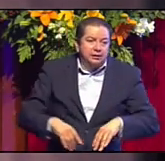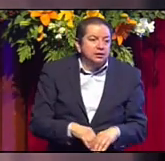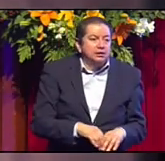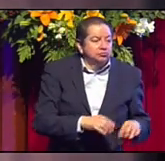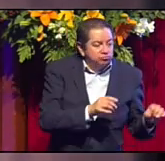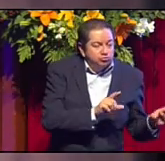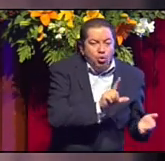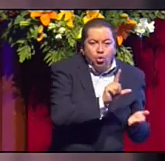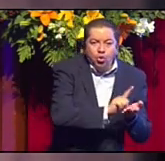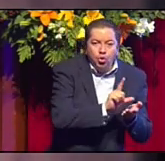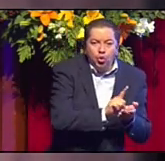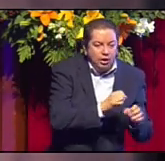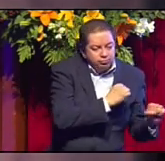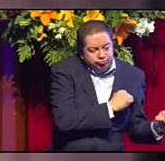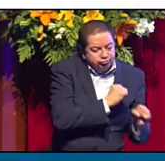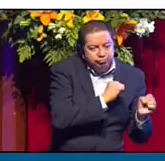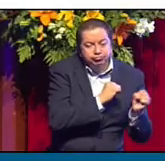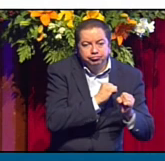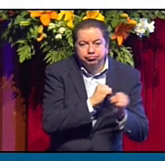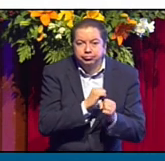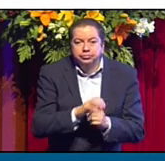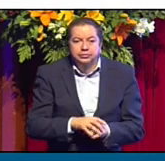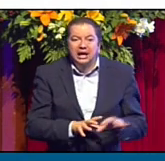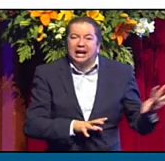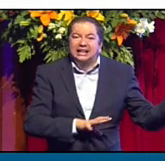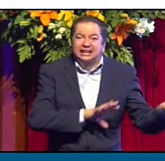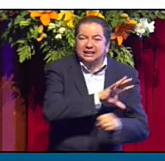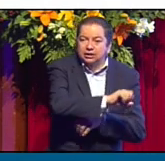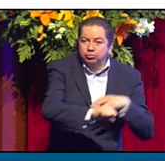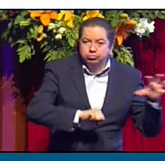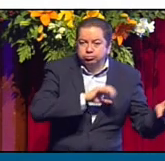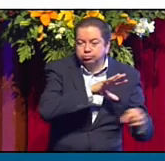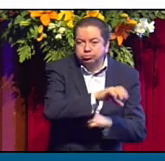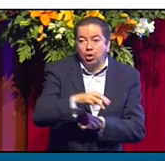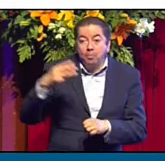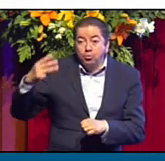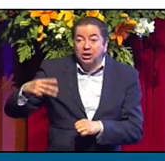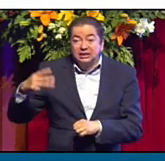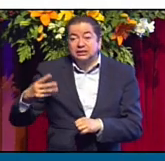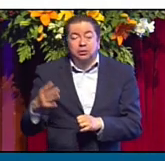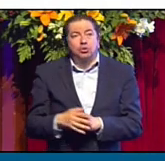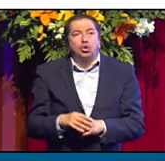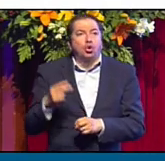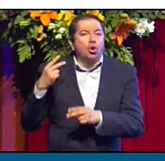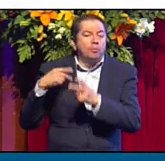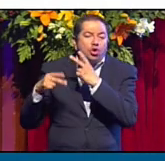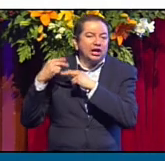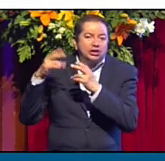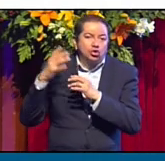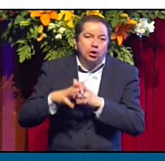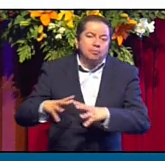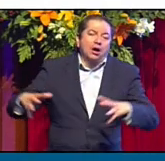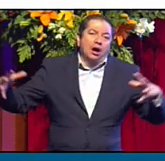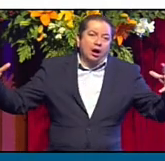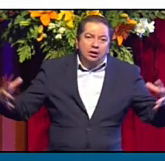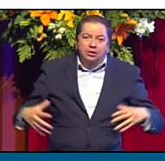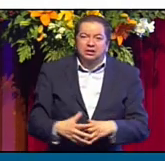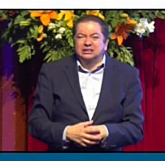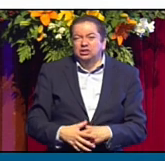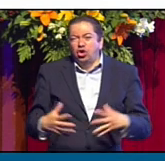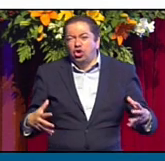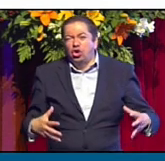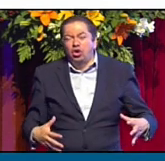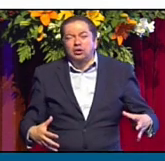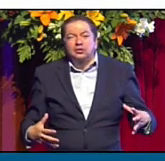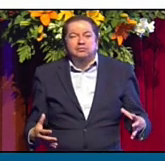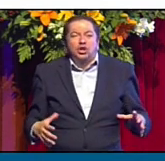nos dejan aquellos que no aman a Vicuña. El retiro municipal de residuos históricos, como lo llamamos, voluminosos, televisores,